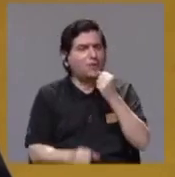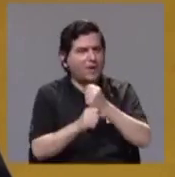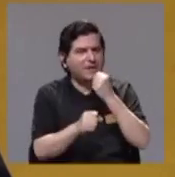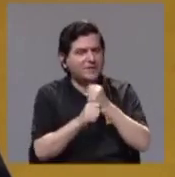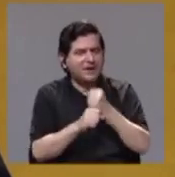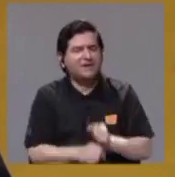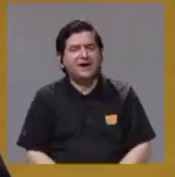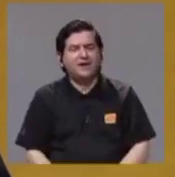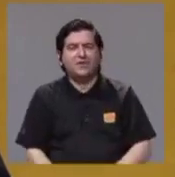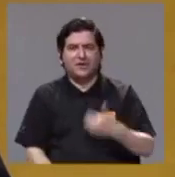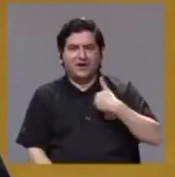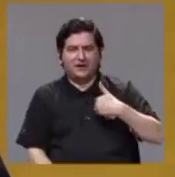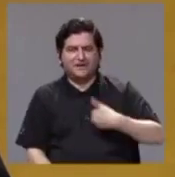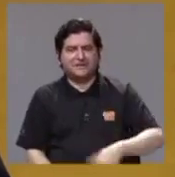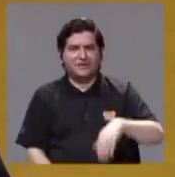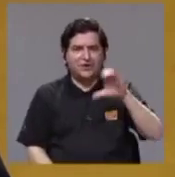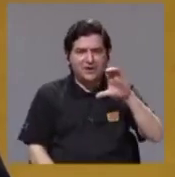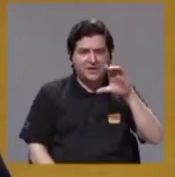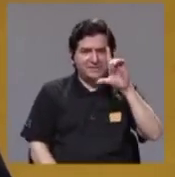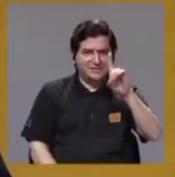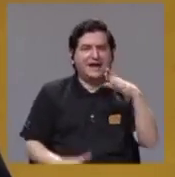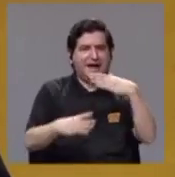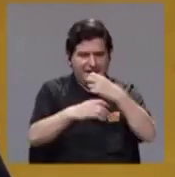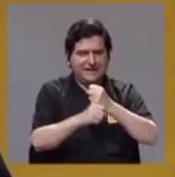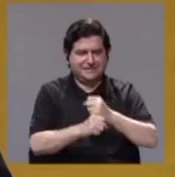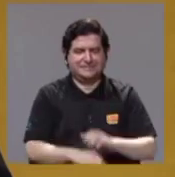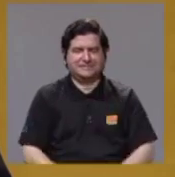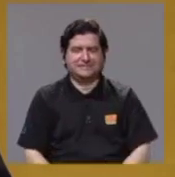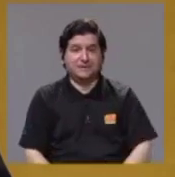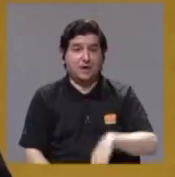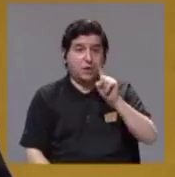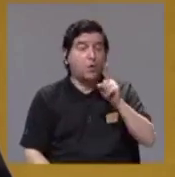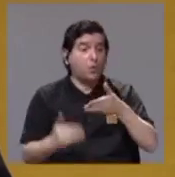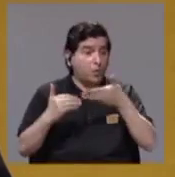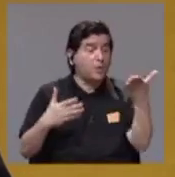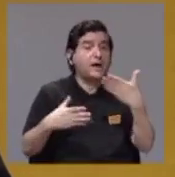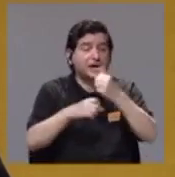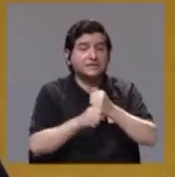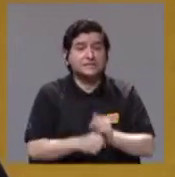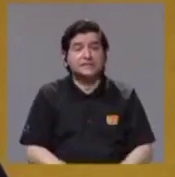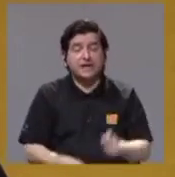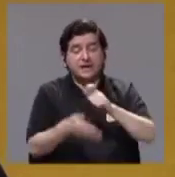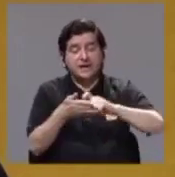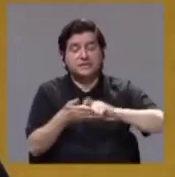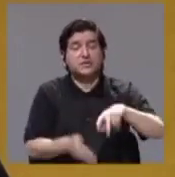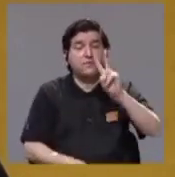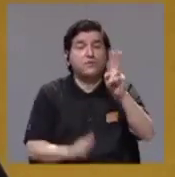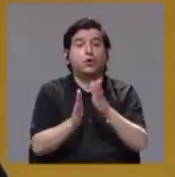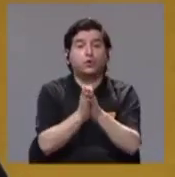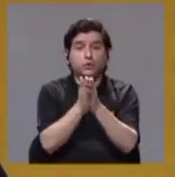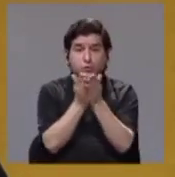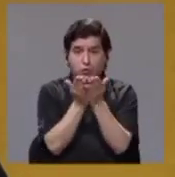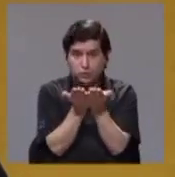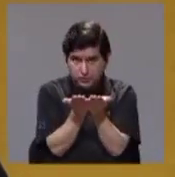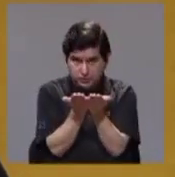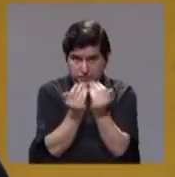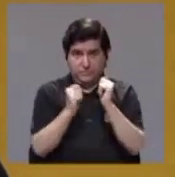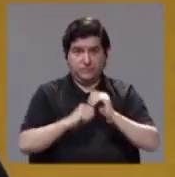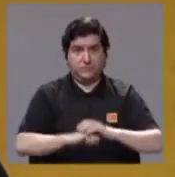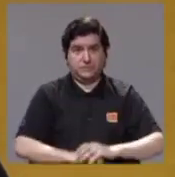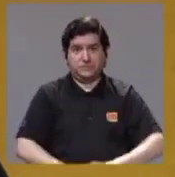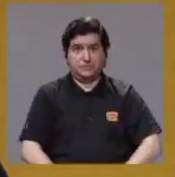hacer algunas de las cosas que don Cristián ha hecho, y una de las cosas que hizo fue escribir 2